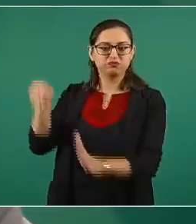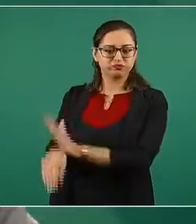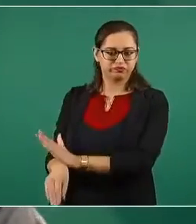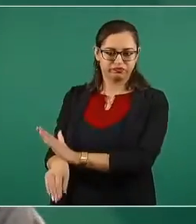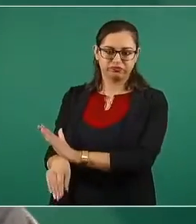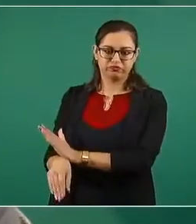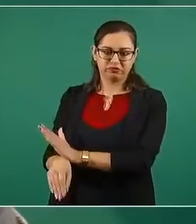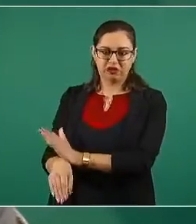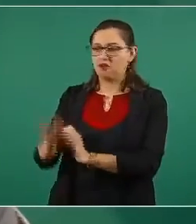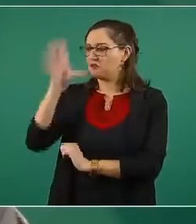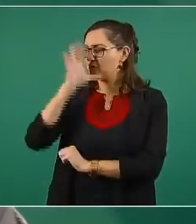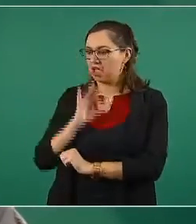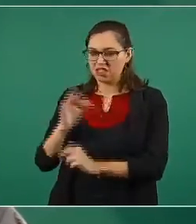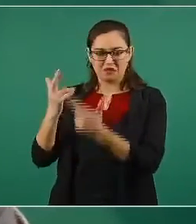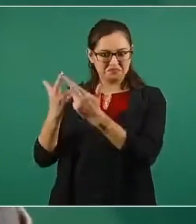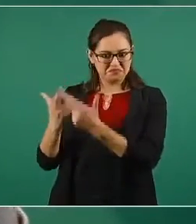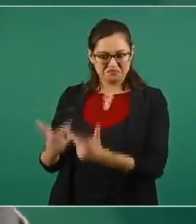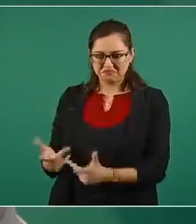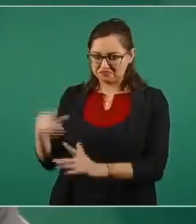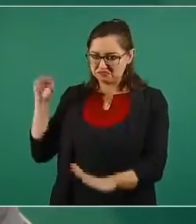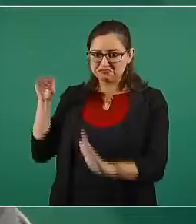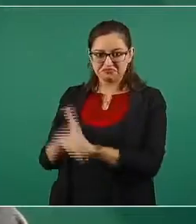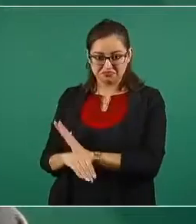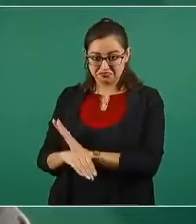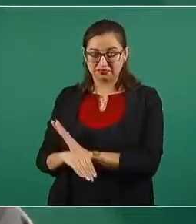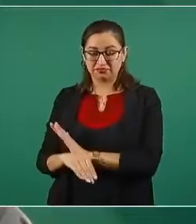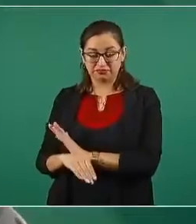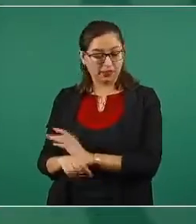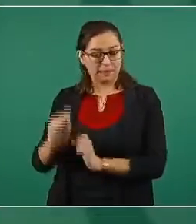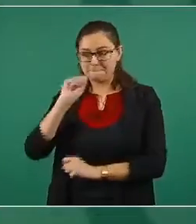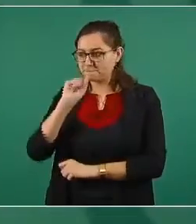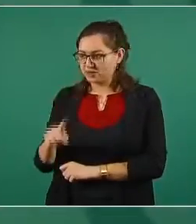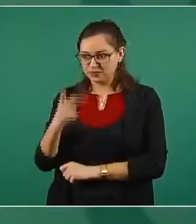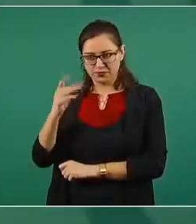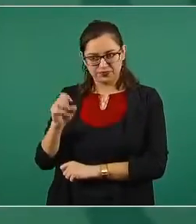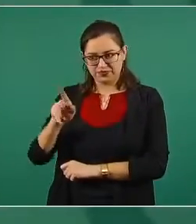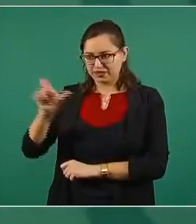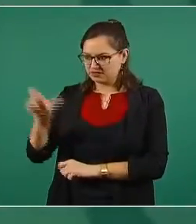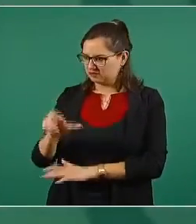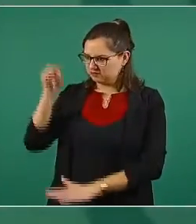a arruinarla. Lo mismo que a Pemex,